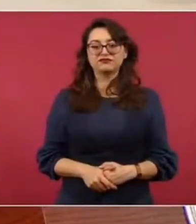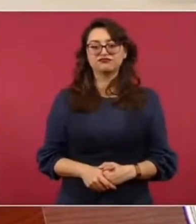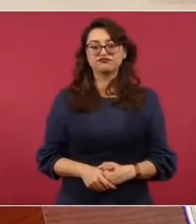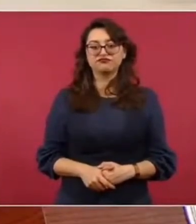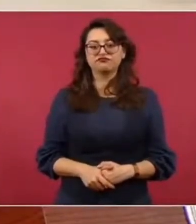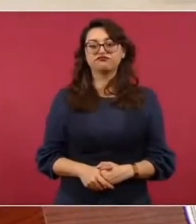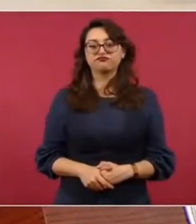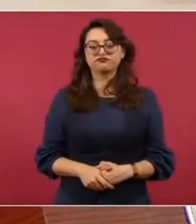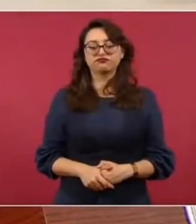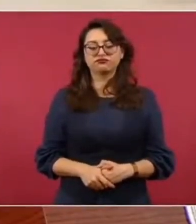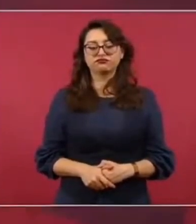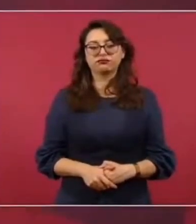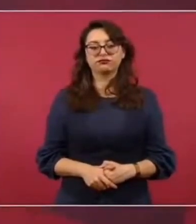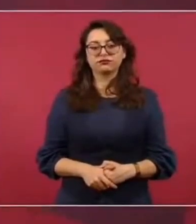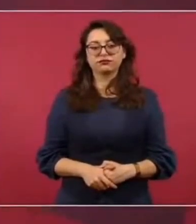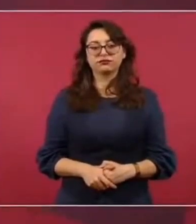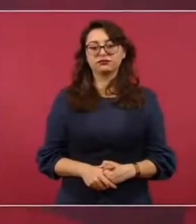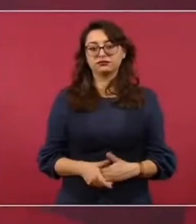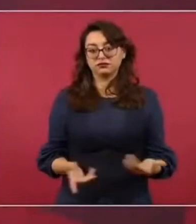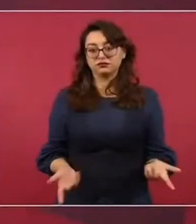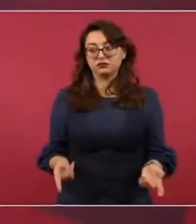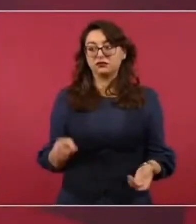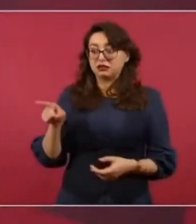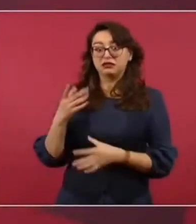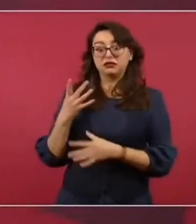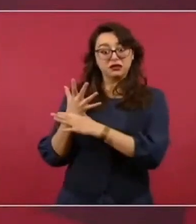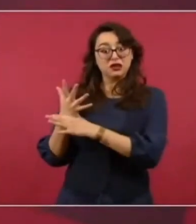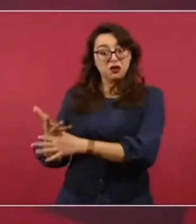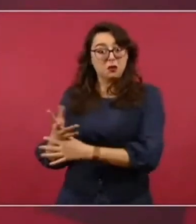miento, que es cierto.